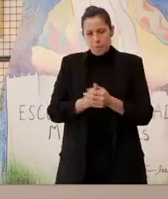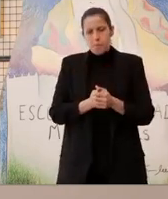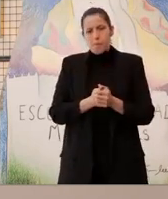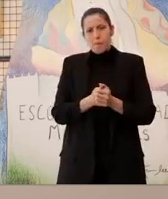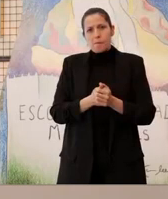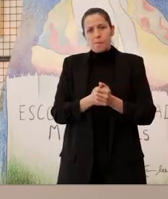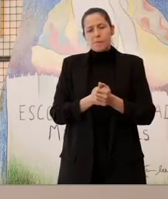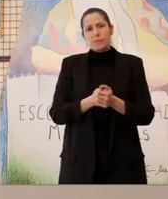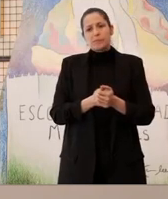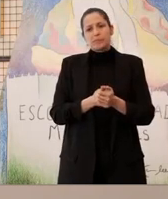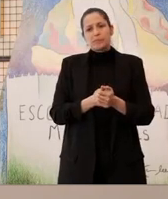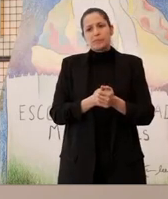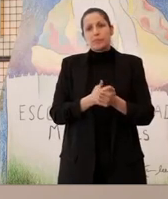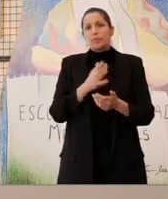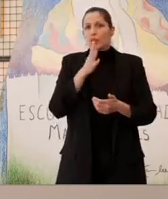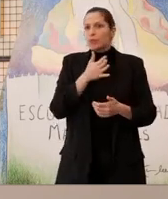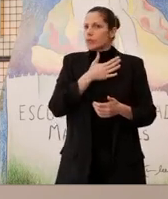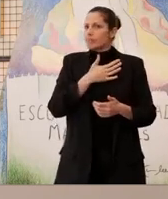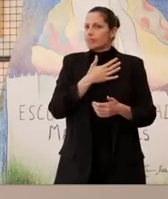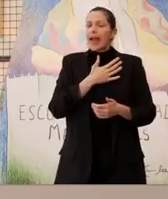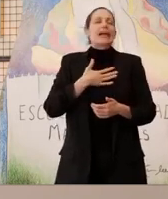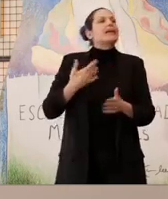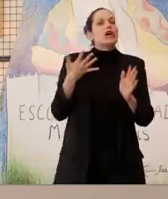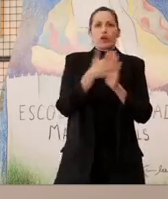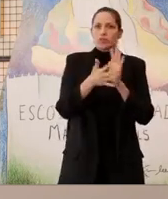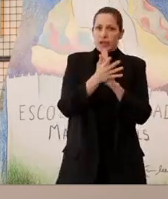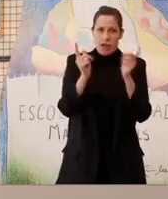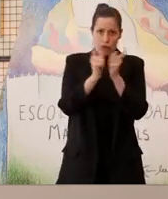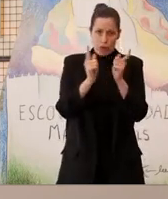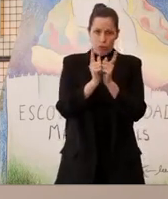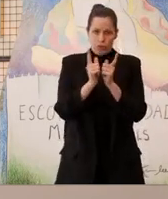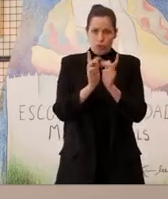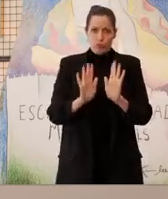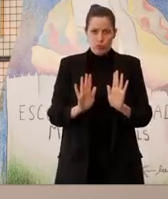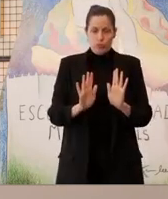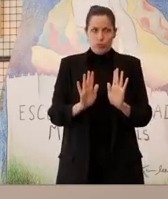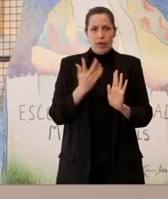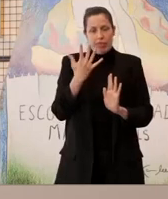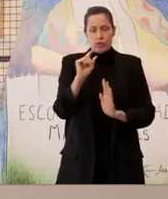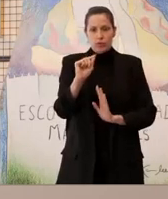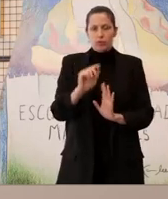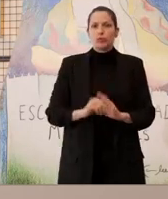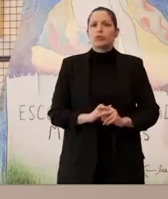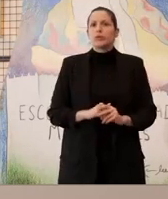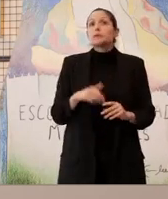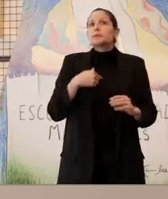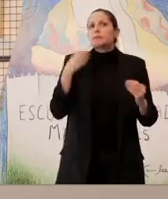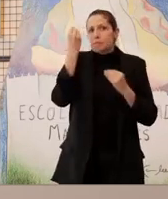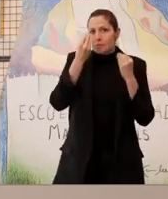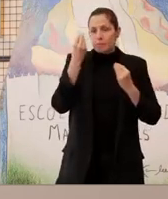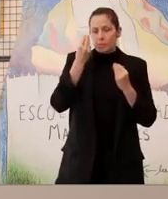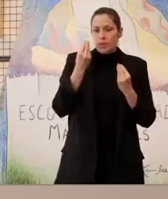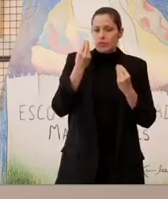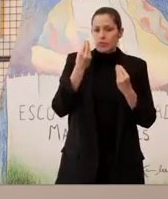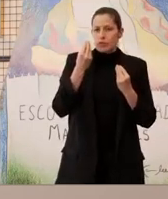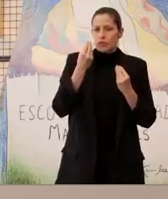algo que quiero explicarlo en cinco minutos y es bueno a mí me parece que es un